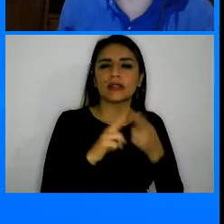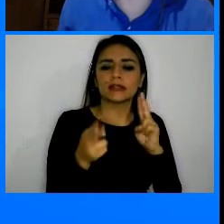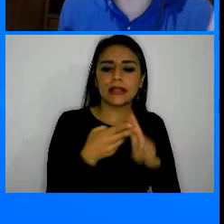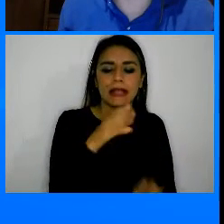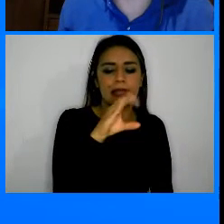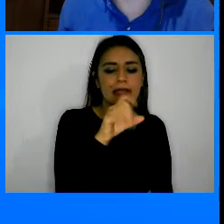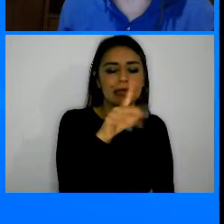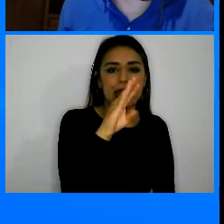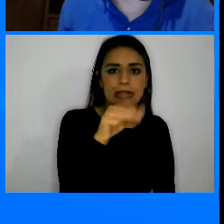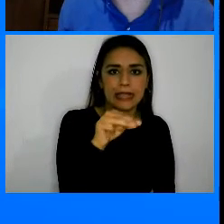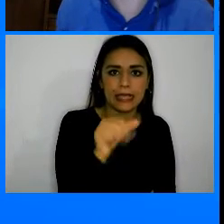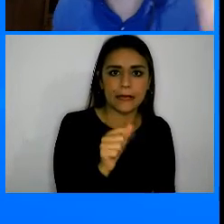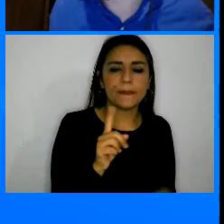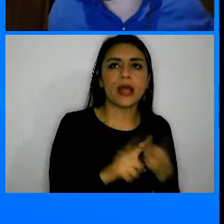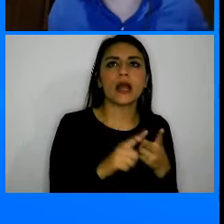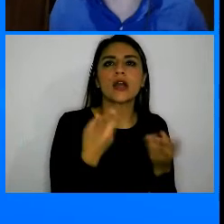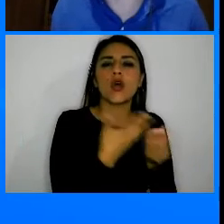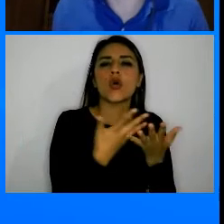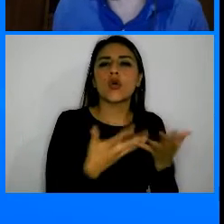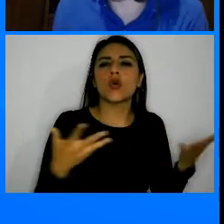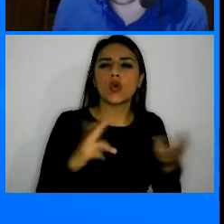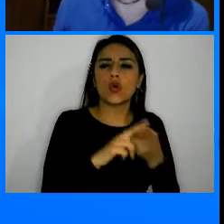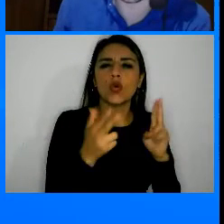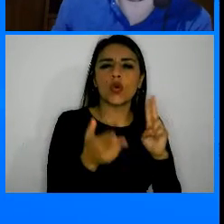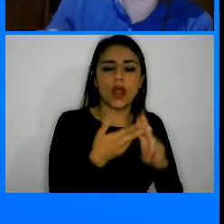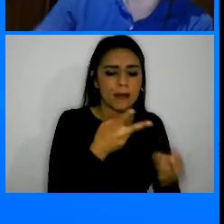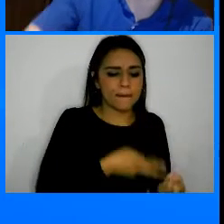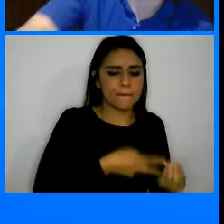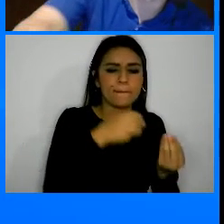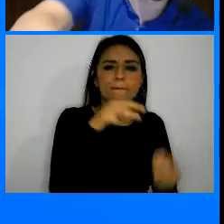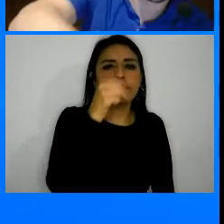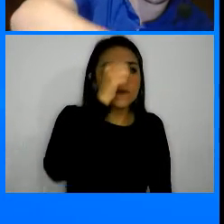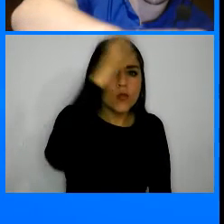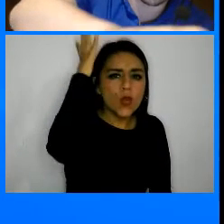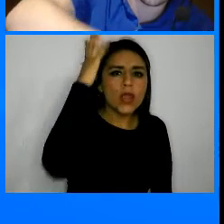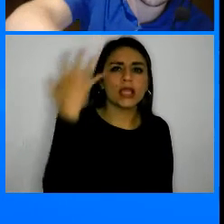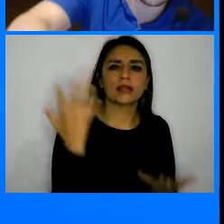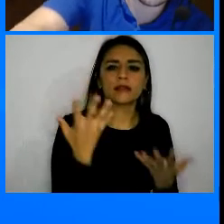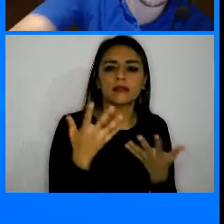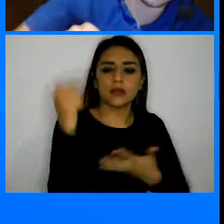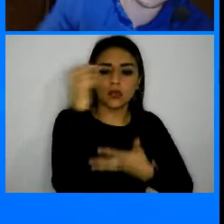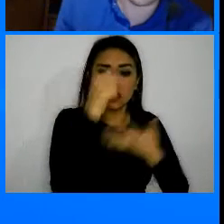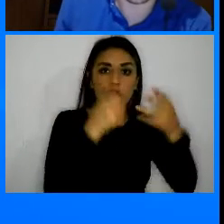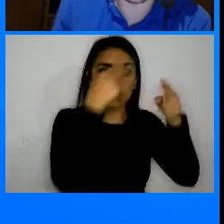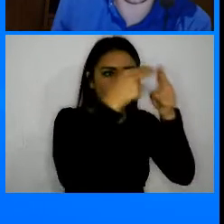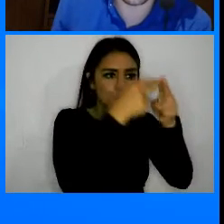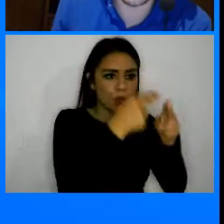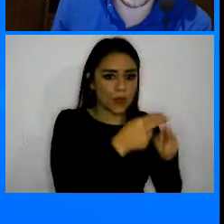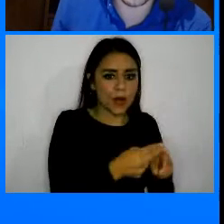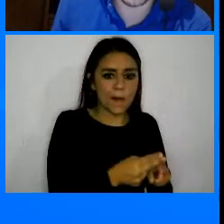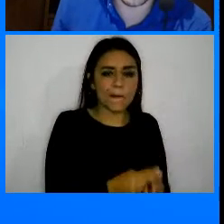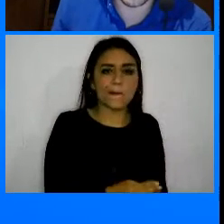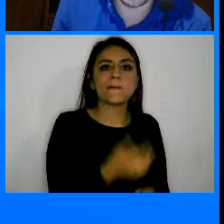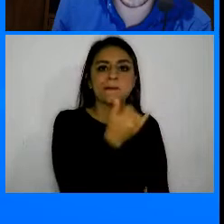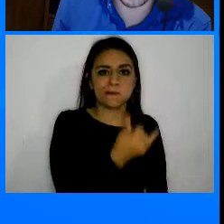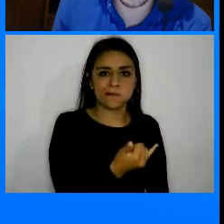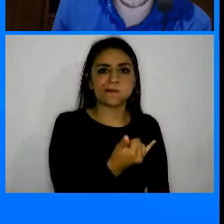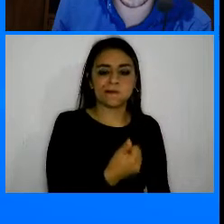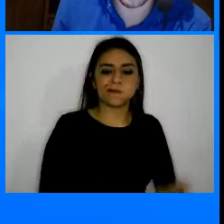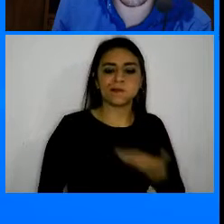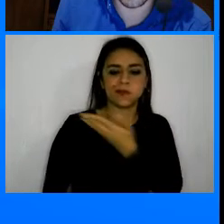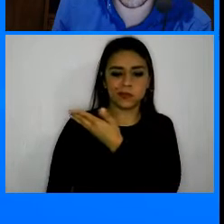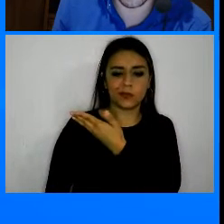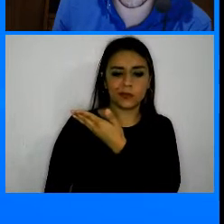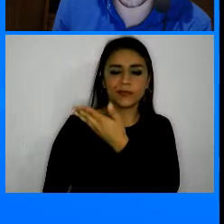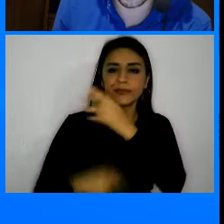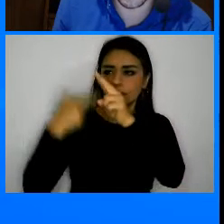Calima, tenemos también objetos de la región arqueológica Muisca. Entonces, todos esos nombres que tienen ahí en la pantalla, en la